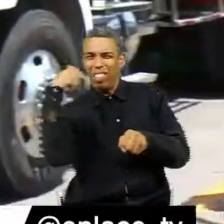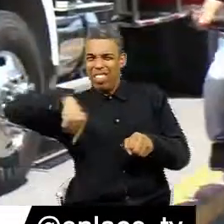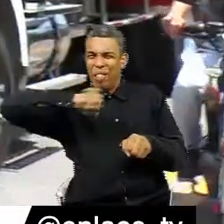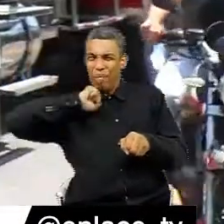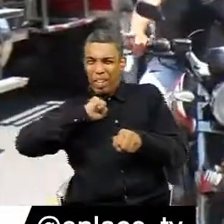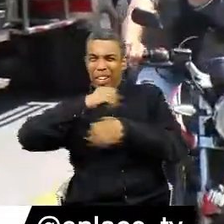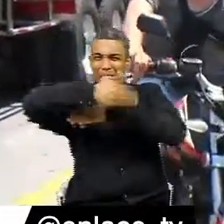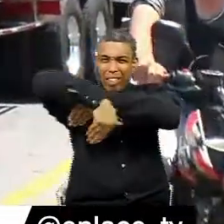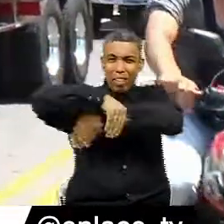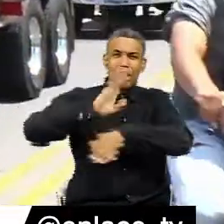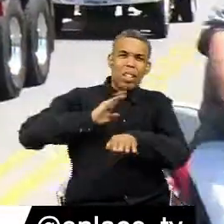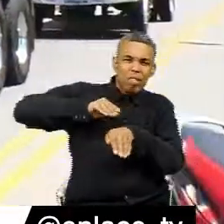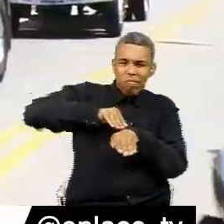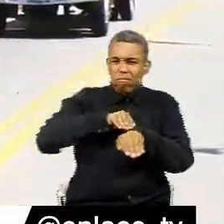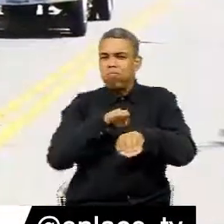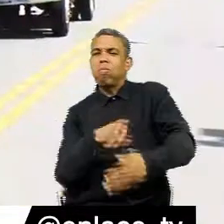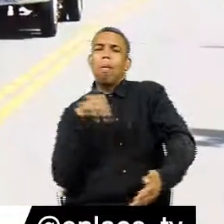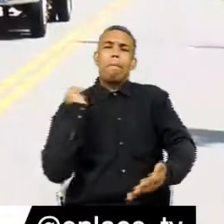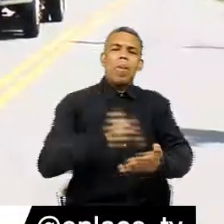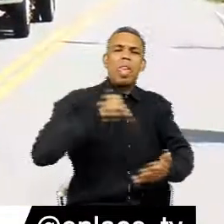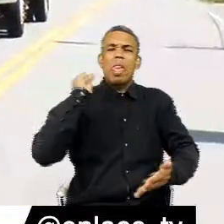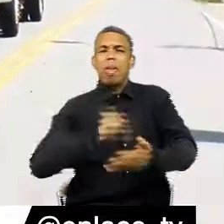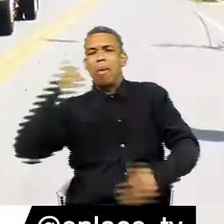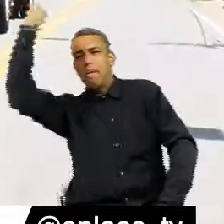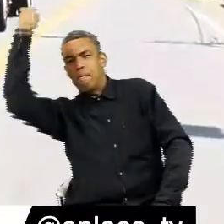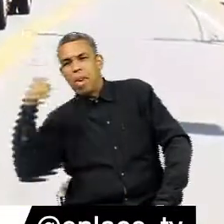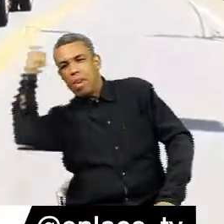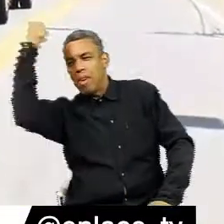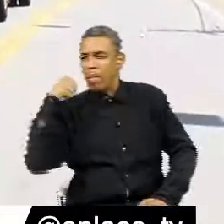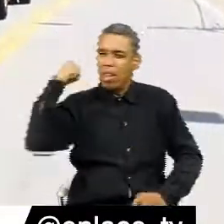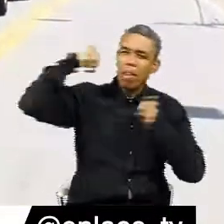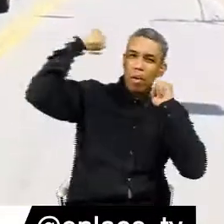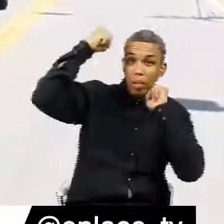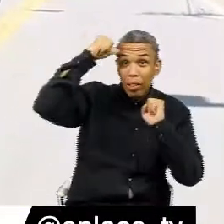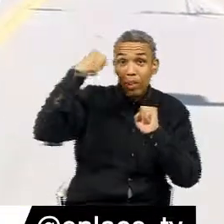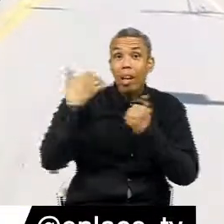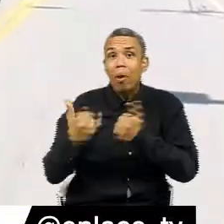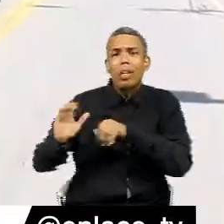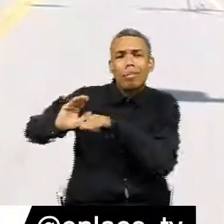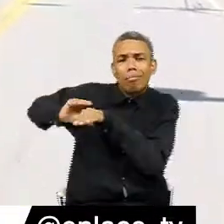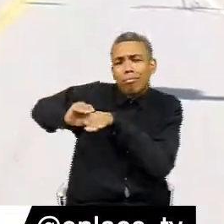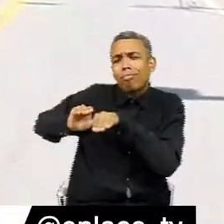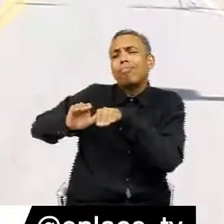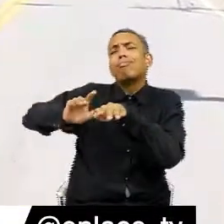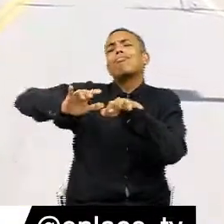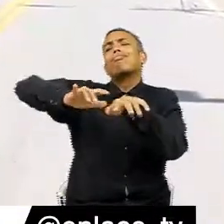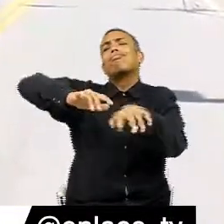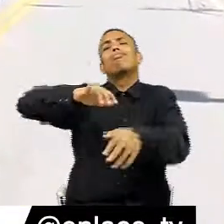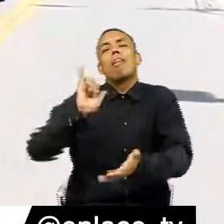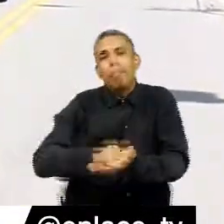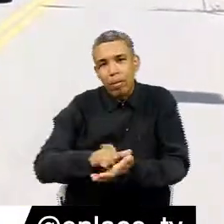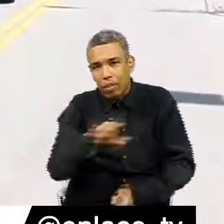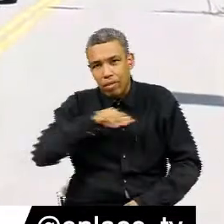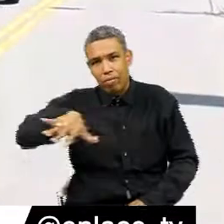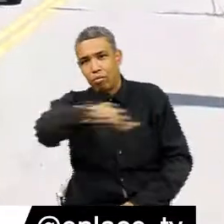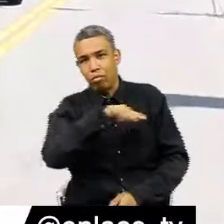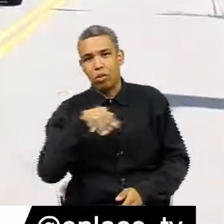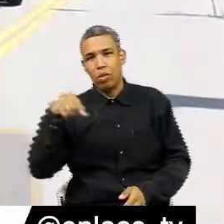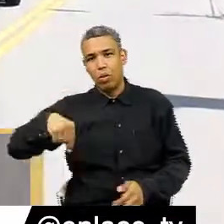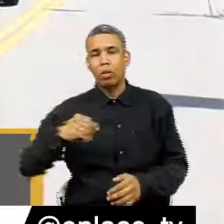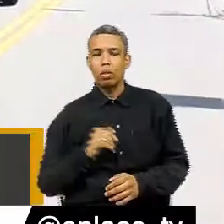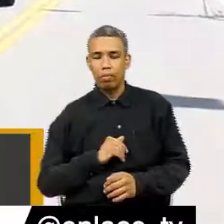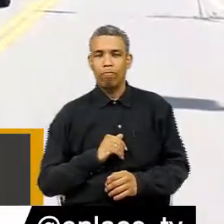las diferentes calles de la ciudad, mostrando su voz de inconformismo frente a la situación en la que se cumplen hoy 36